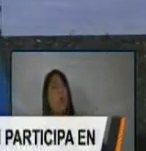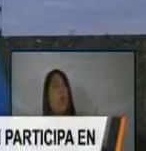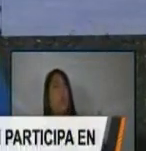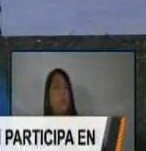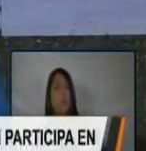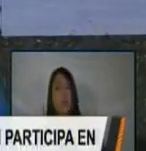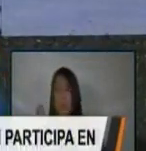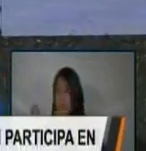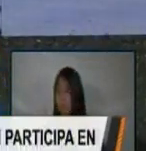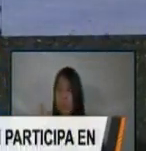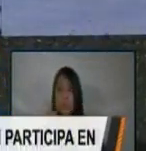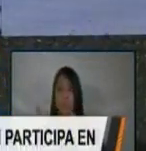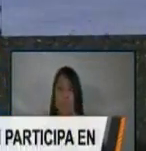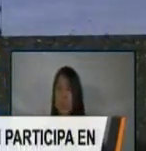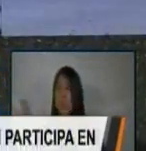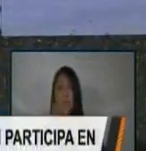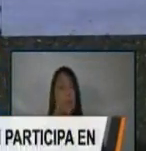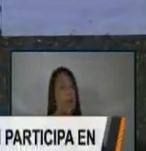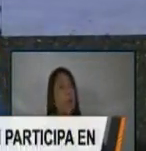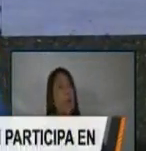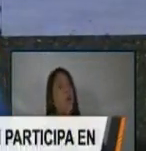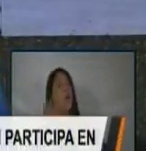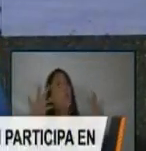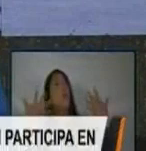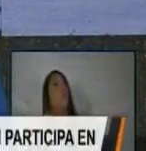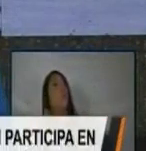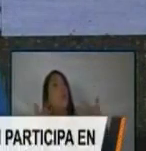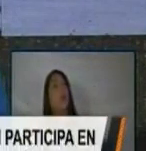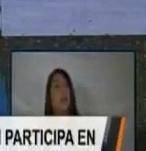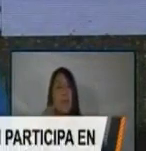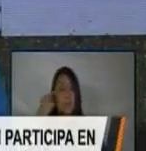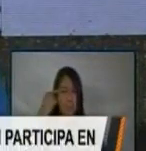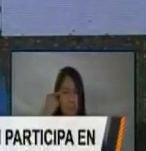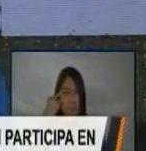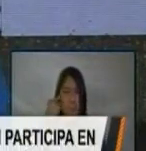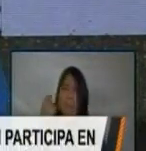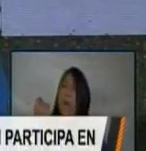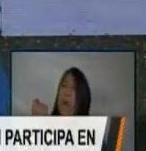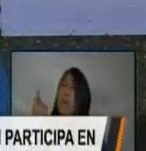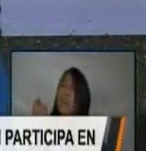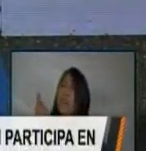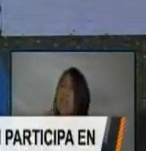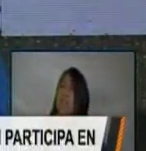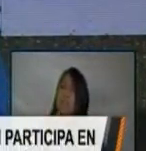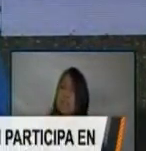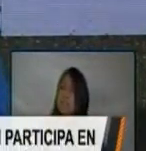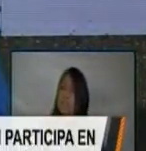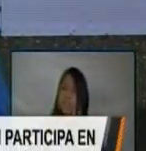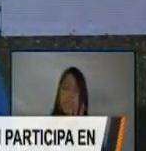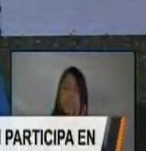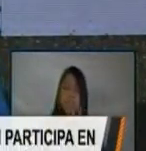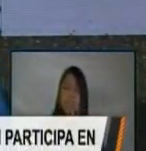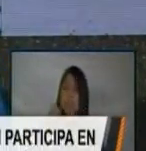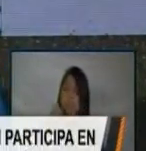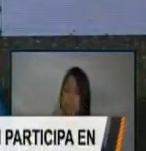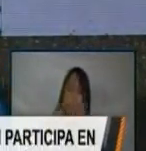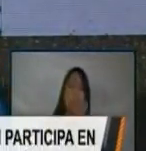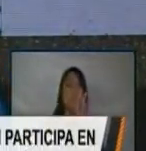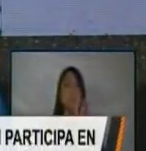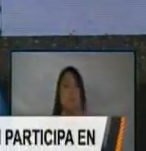extranjeros, imagínense lo que hay por descubrir todavía en este sitio. La cultura y